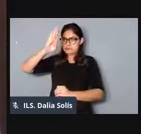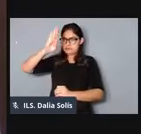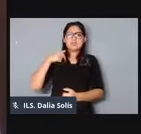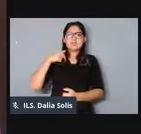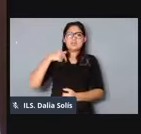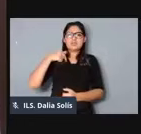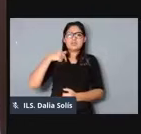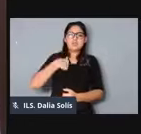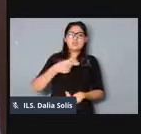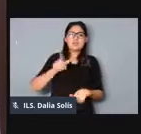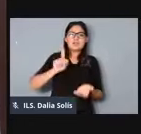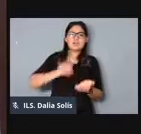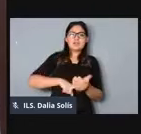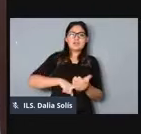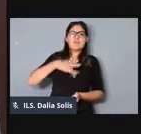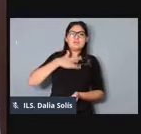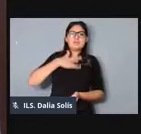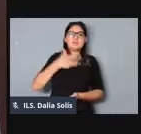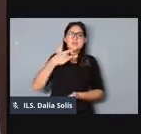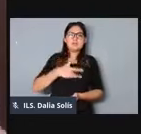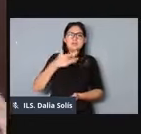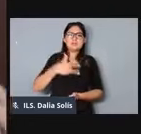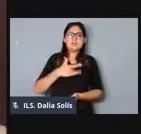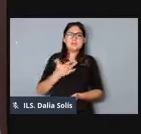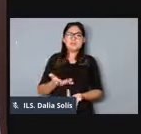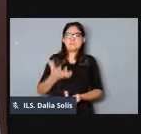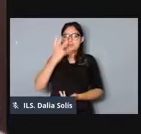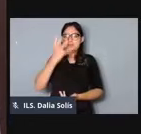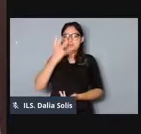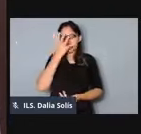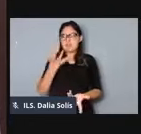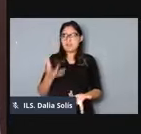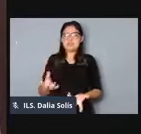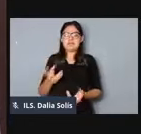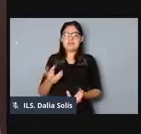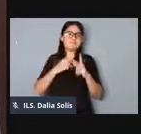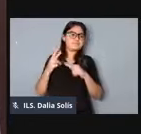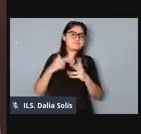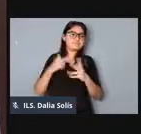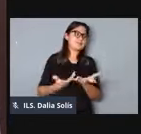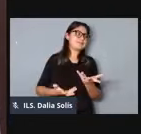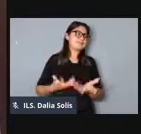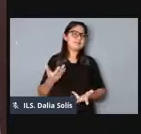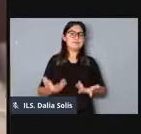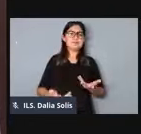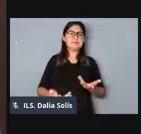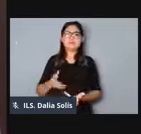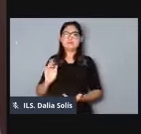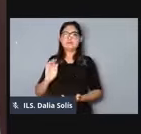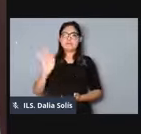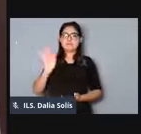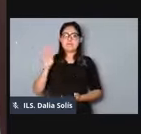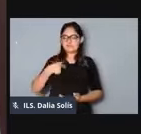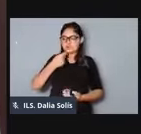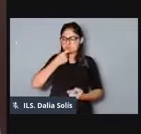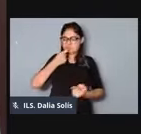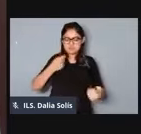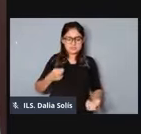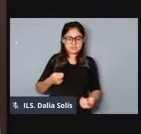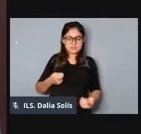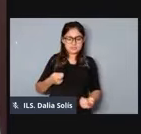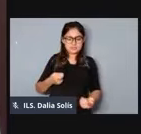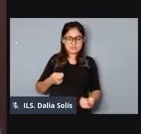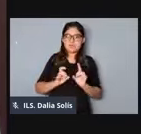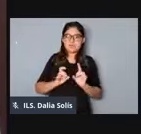cuestión desde la infancia. Es decir, este prejuicio que tengo sobre de mí misma me hace sentir